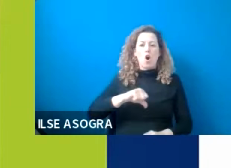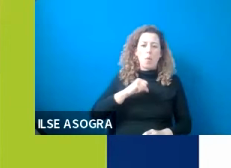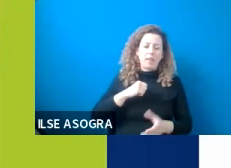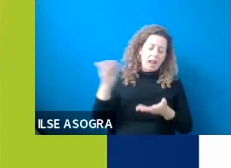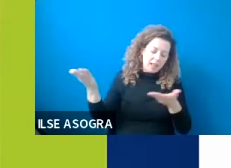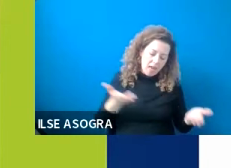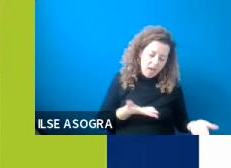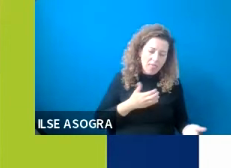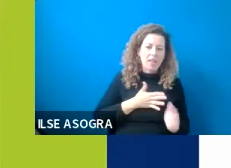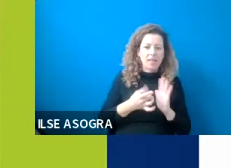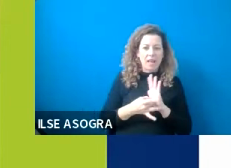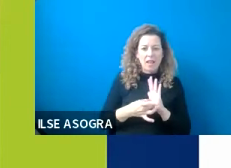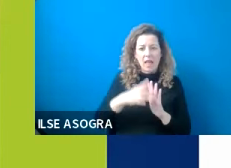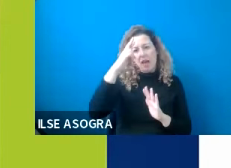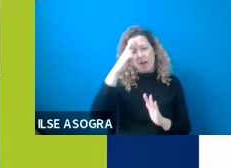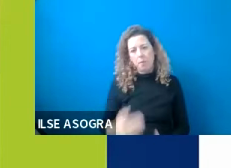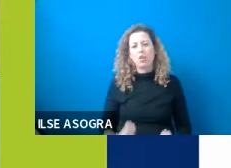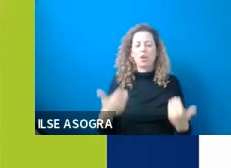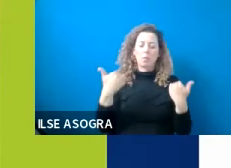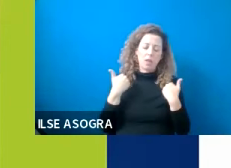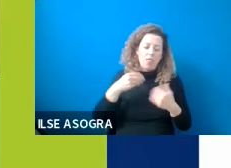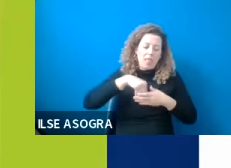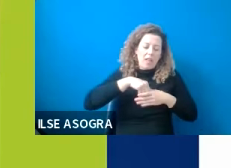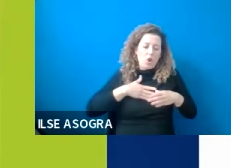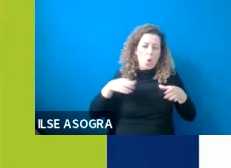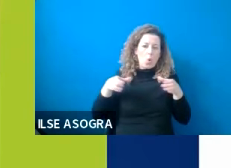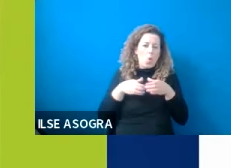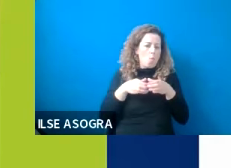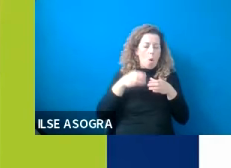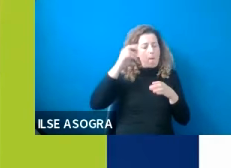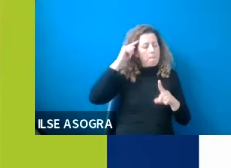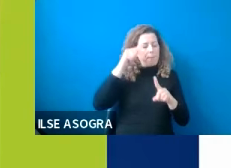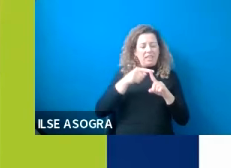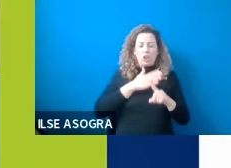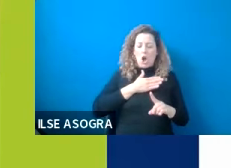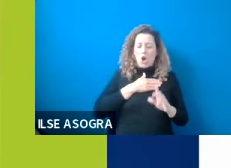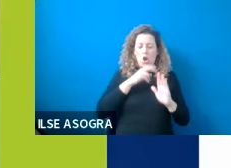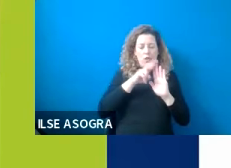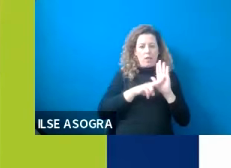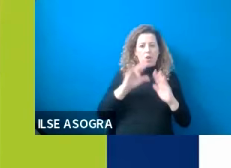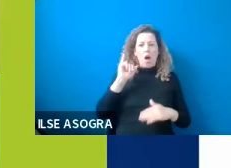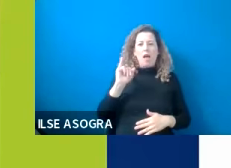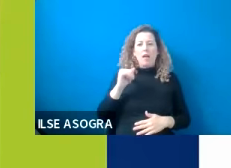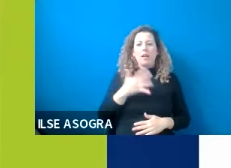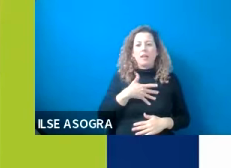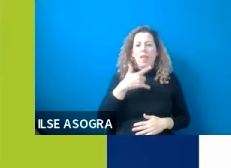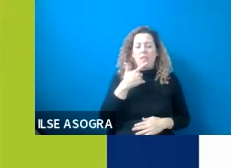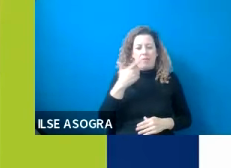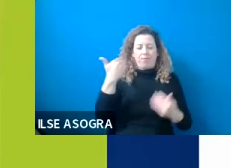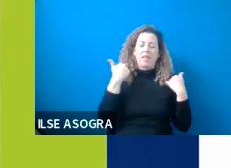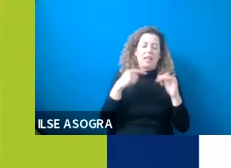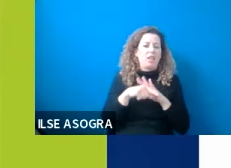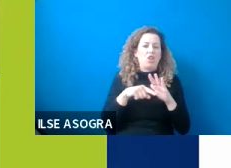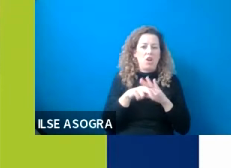el respeto, la responsabilidad, son valores de la orden de la institución que es la que gestiona este